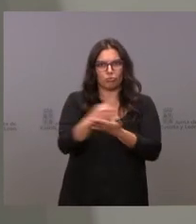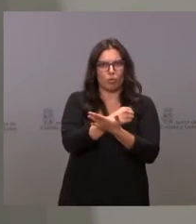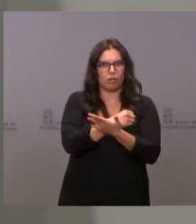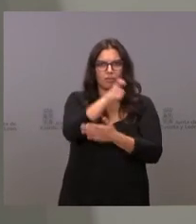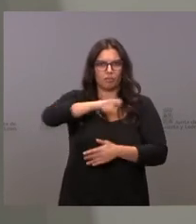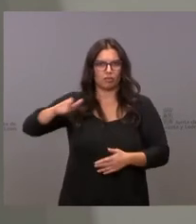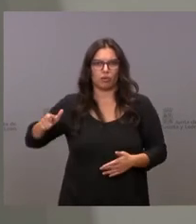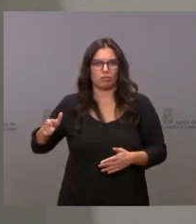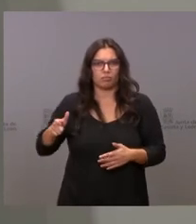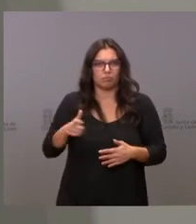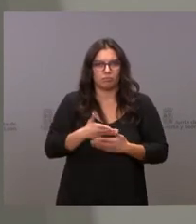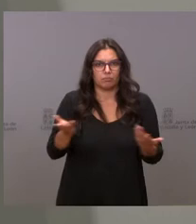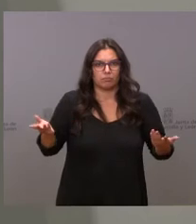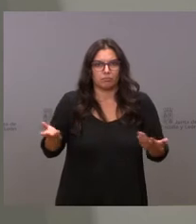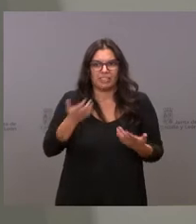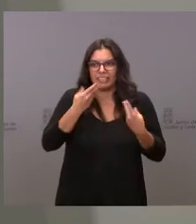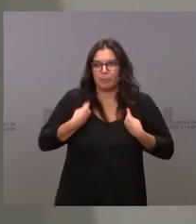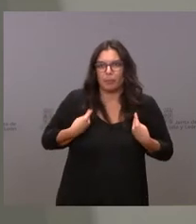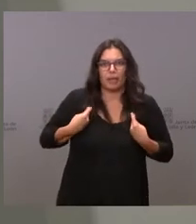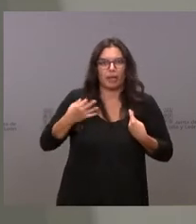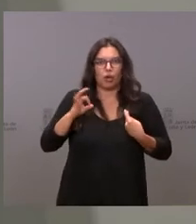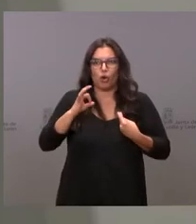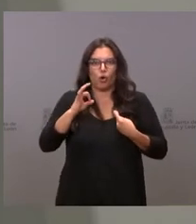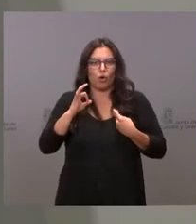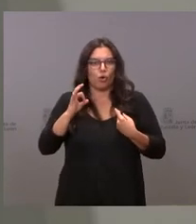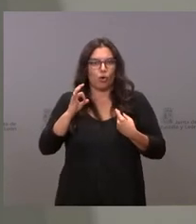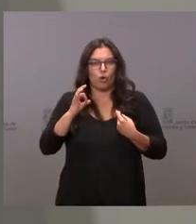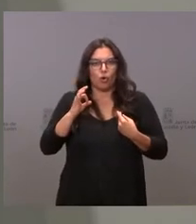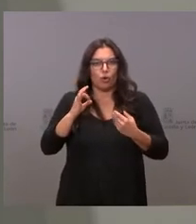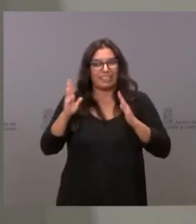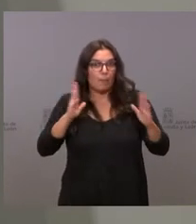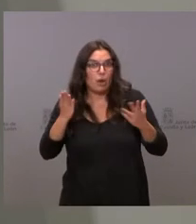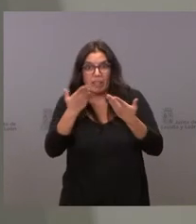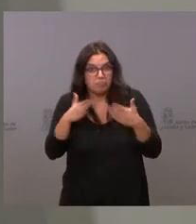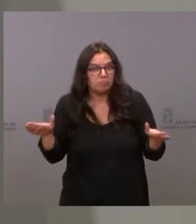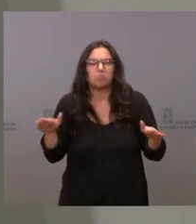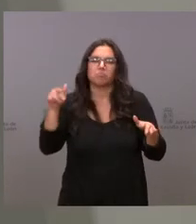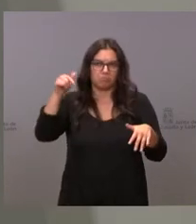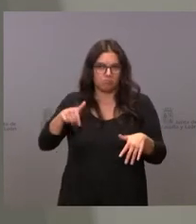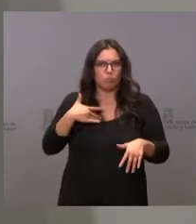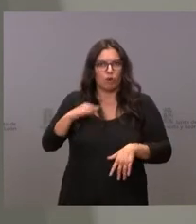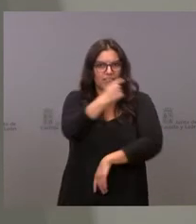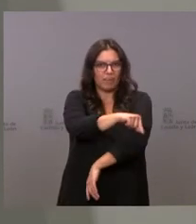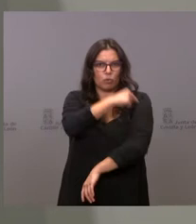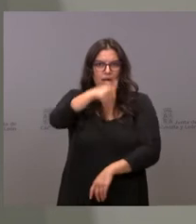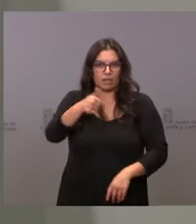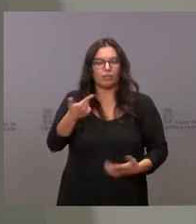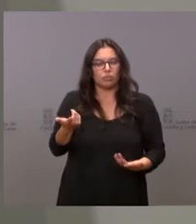las personas que habitan o que estén residiendo, aunque sea temporalmente, en nuestra comunidad. De todas